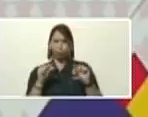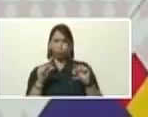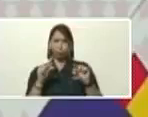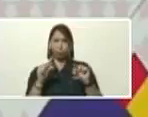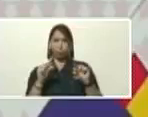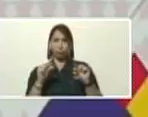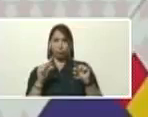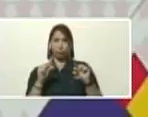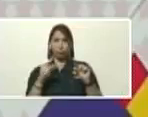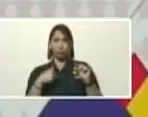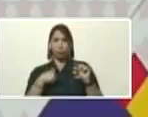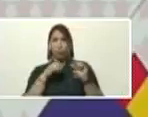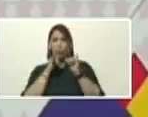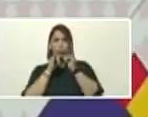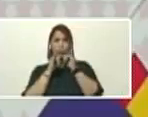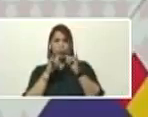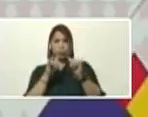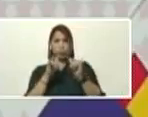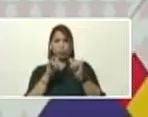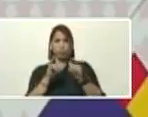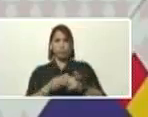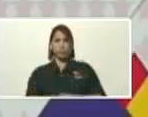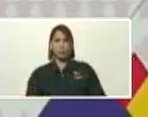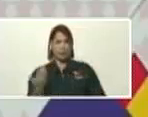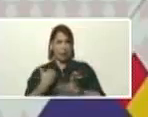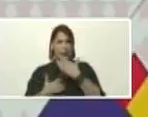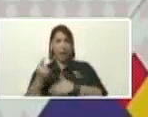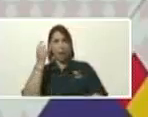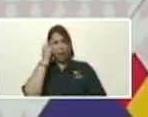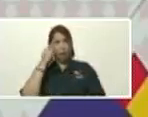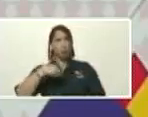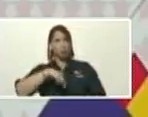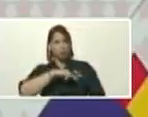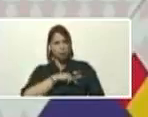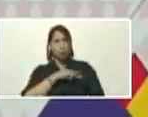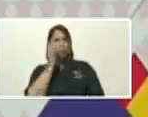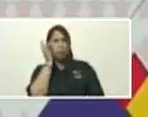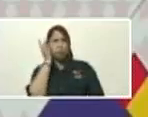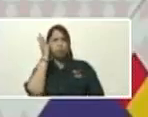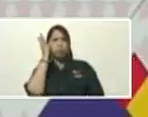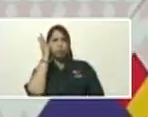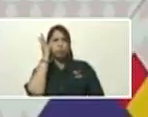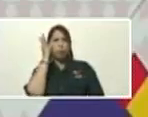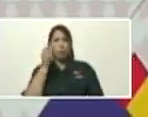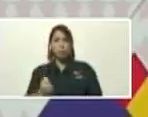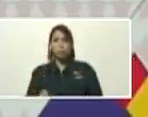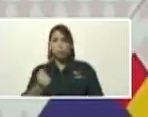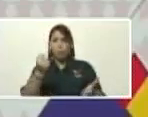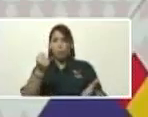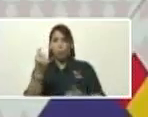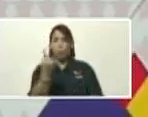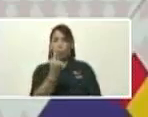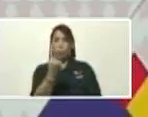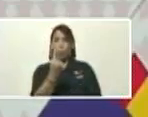Yo anuncié en estos días que íbamos a crear un bono único,